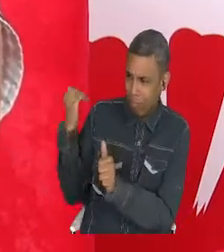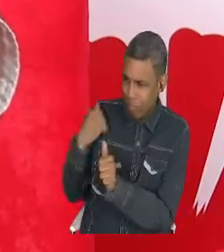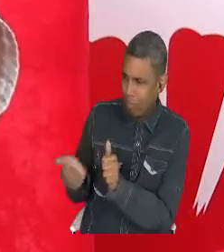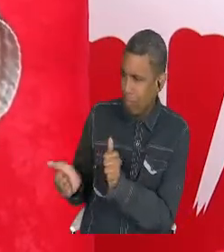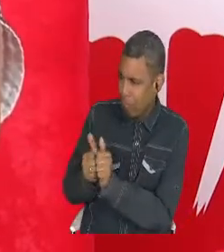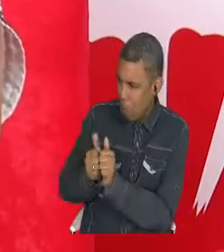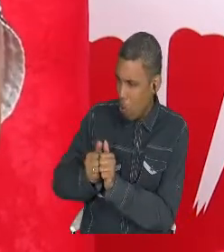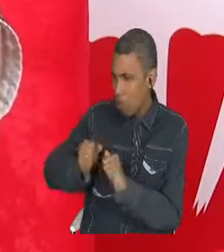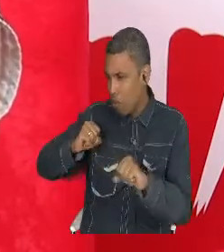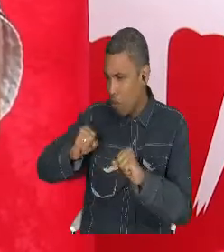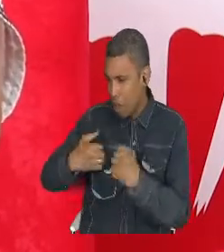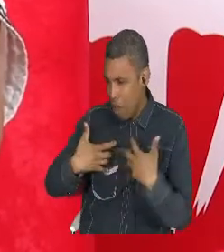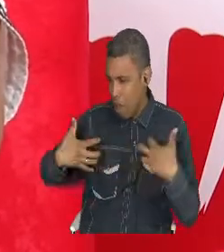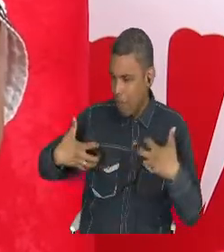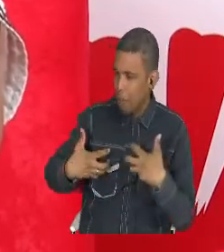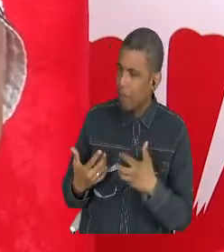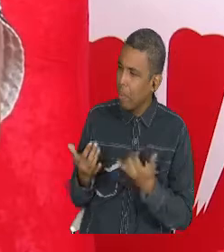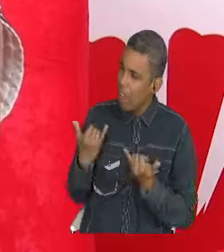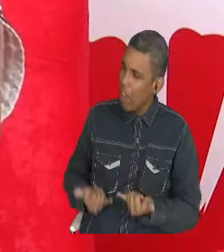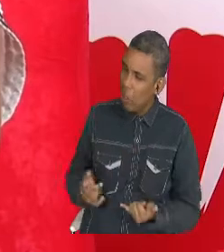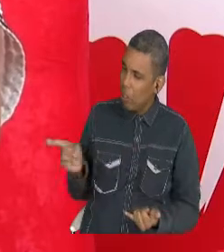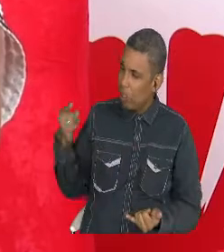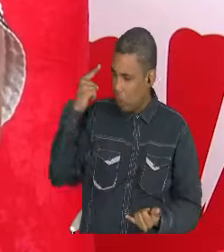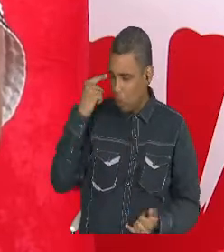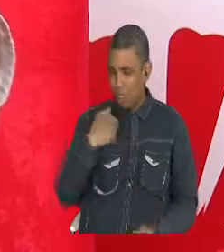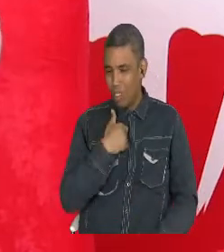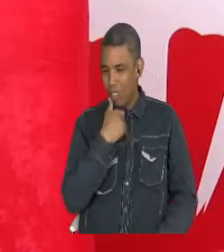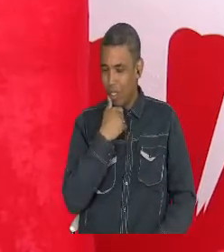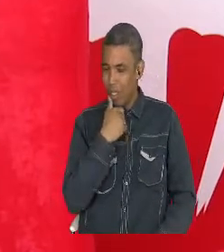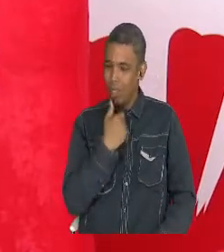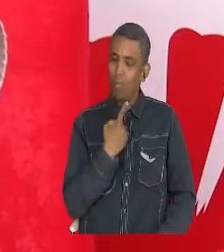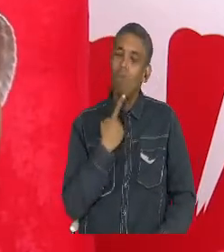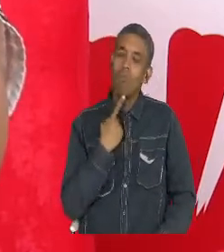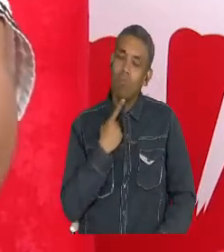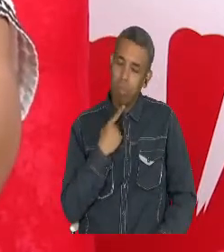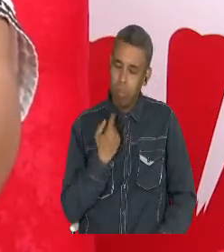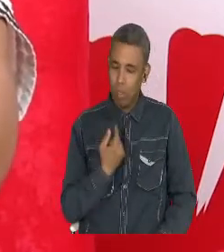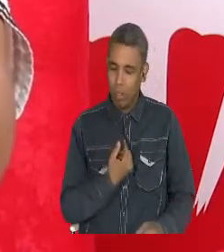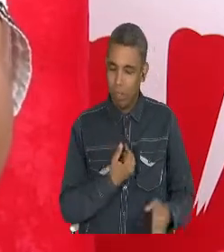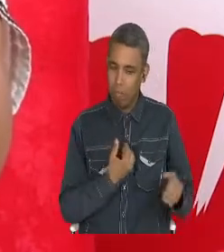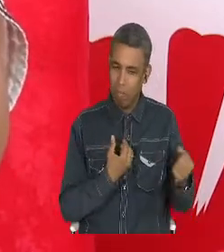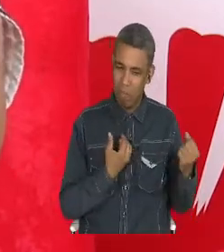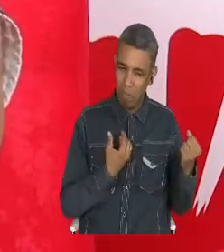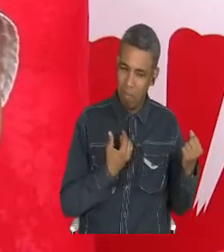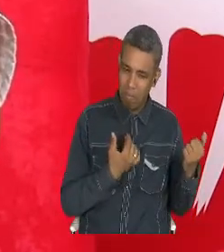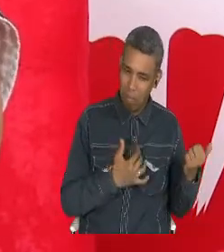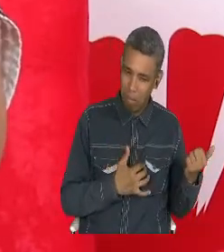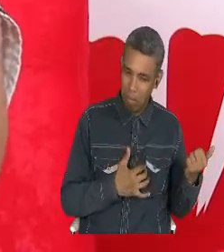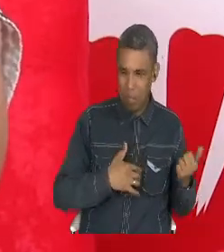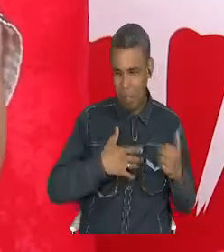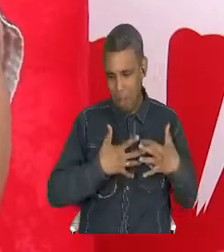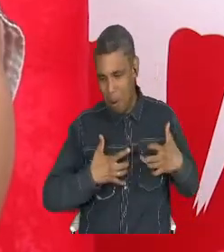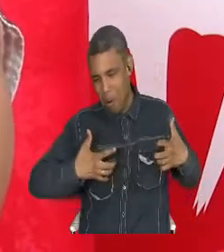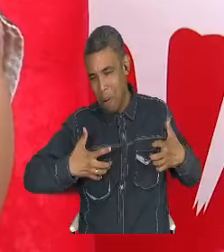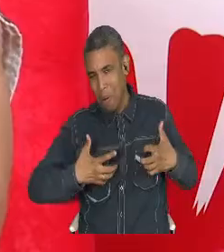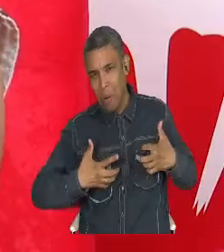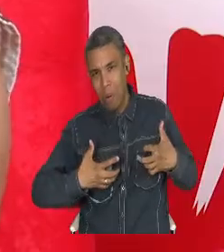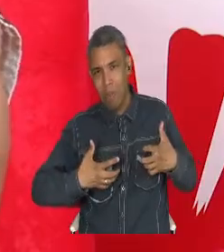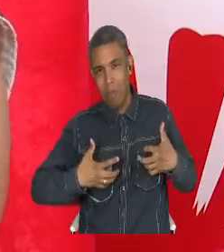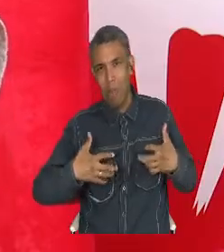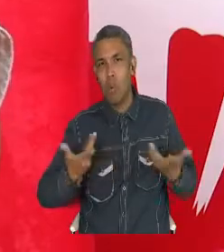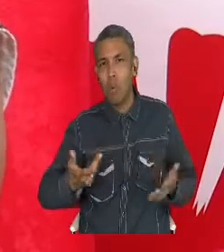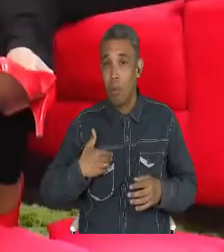¿Cuándo empieza a darse cuenta que lo que a ella le gusta es la música? ¿Qué otros géneros ha tomado a pesar de que en estos momentos